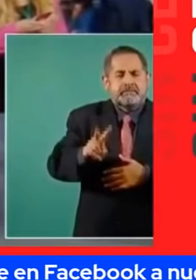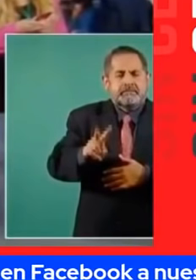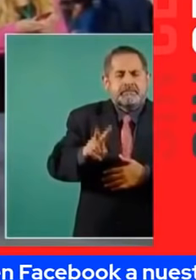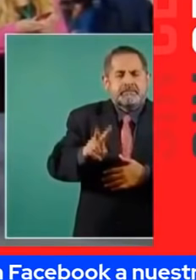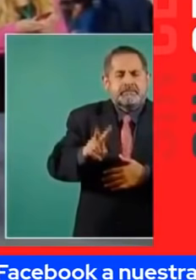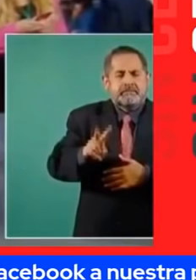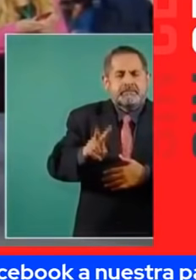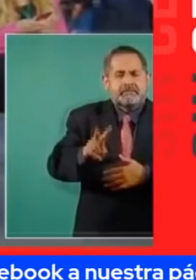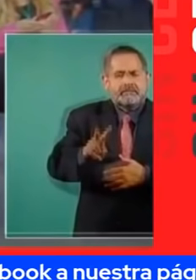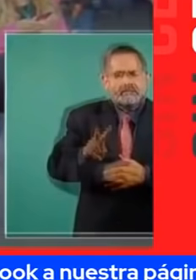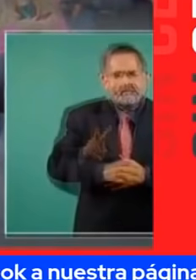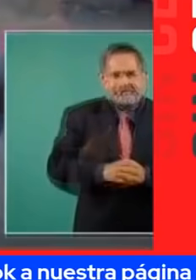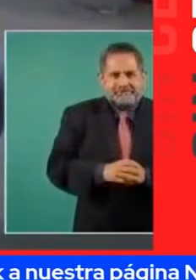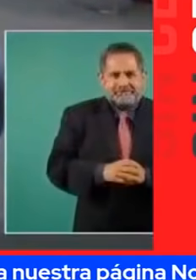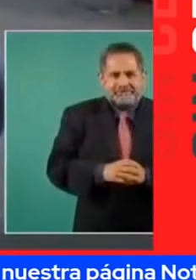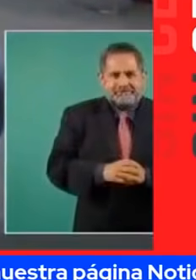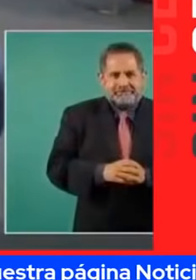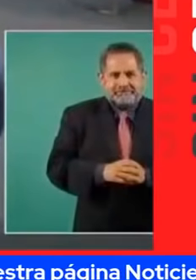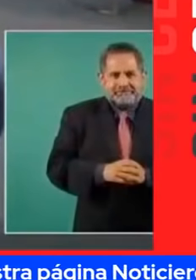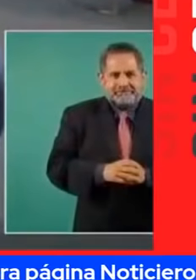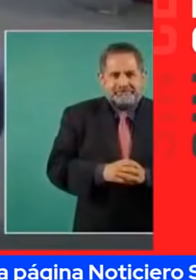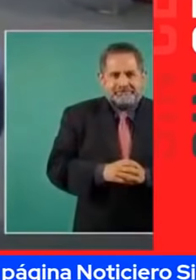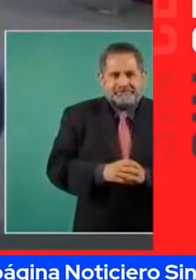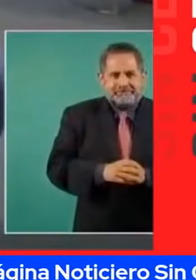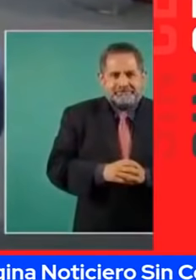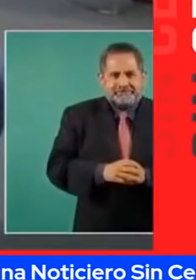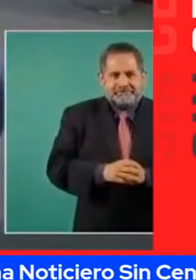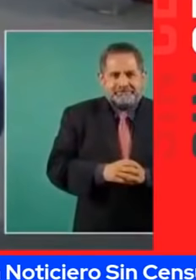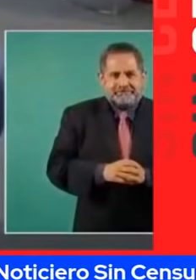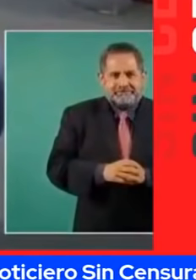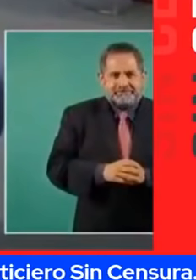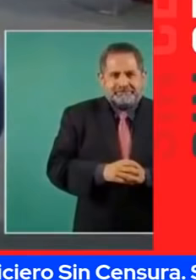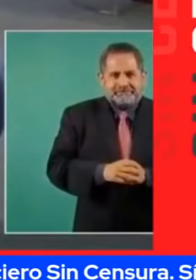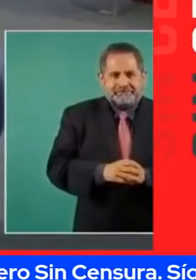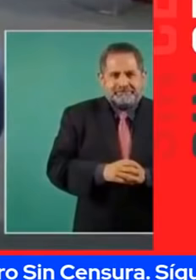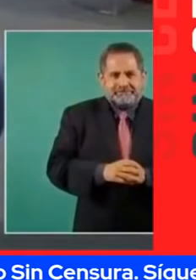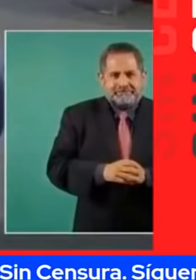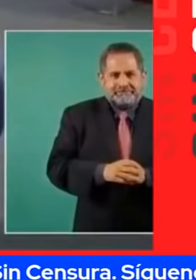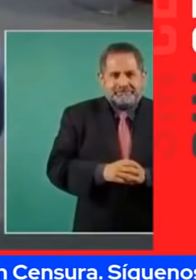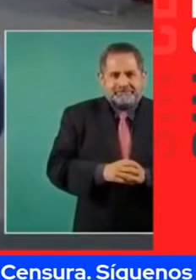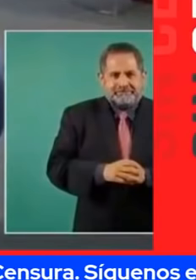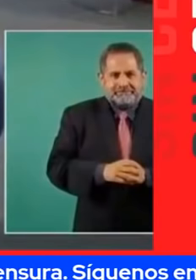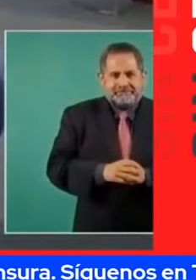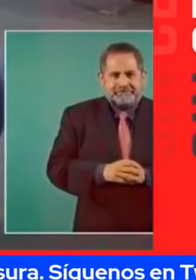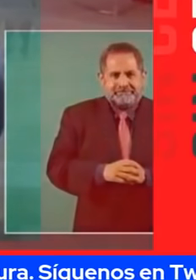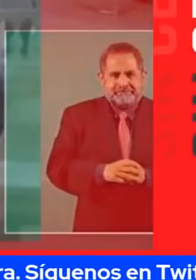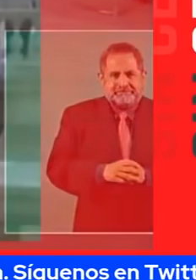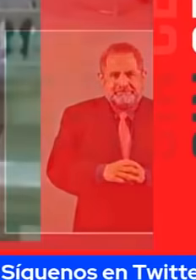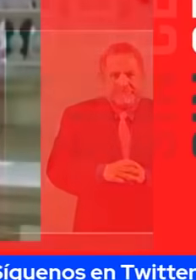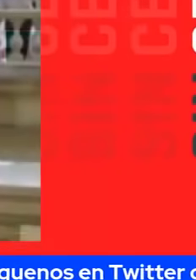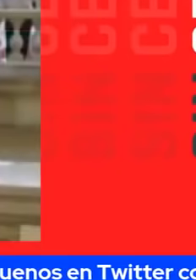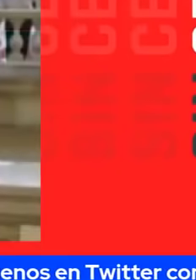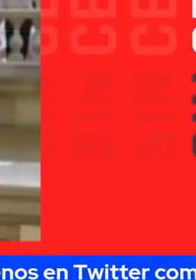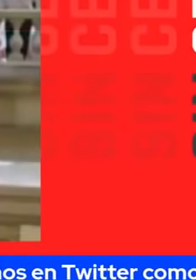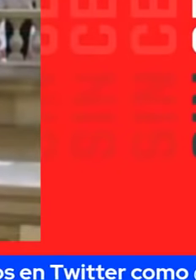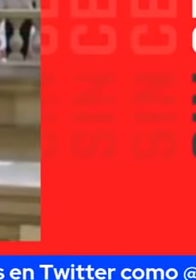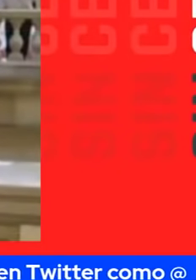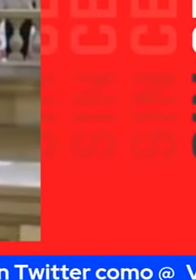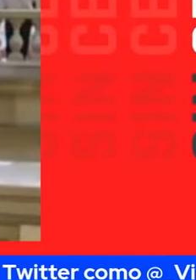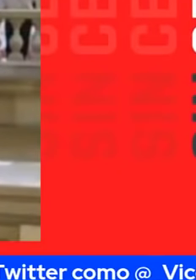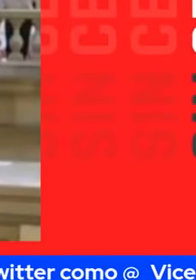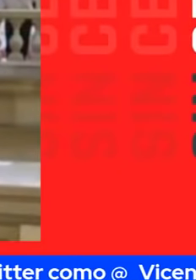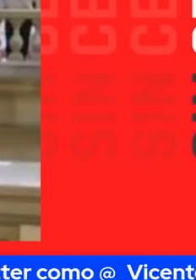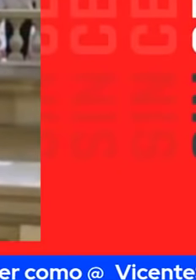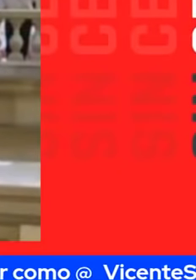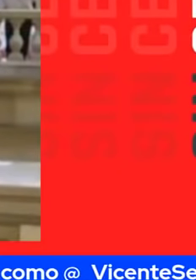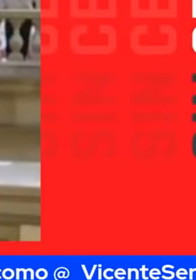pues yo creo que este cuate se aventó un anayazo ahorita y que no ha salido. Yo le diría, apaga el Twitter, borra el Twitter de tu